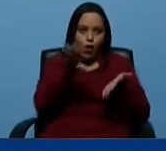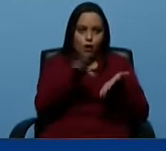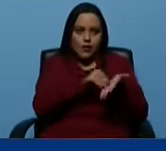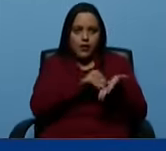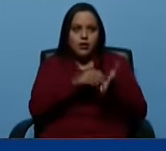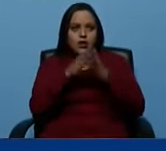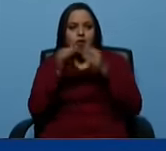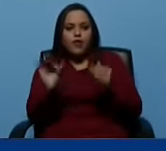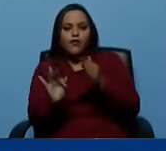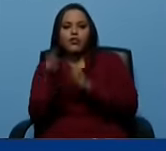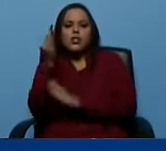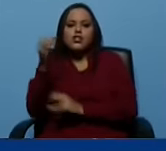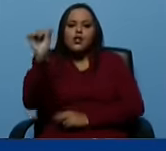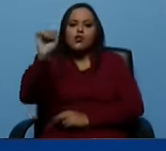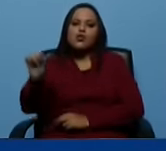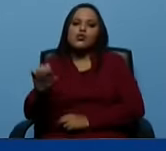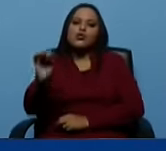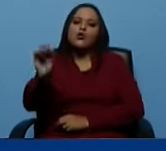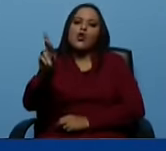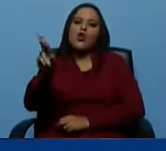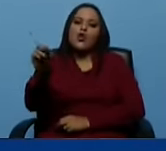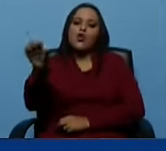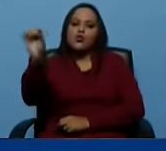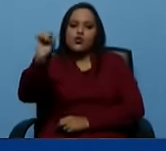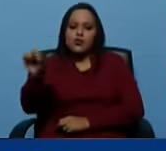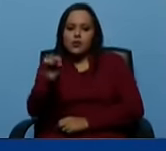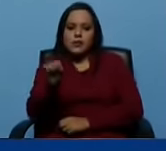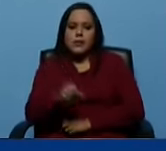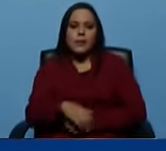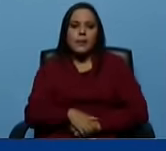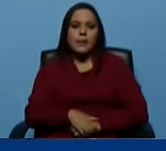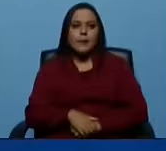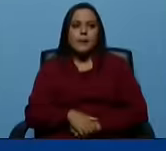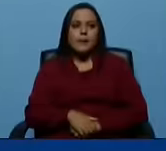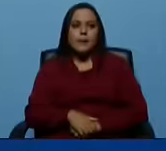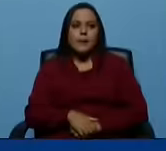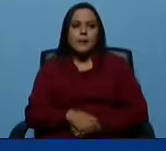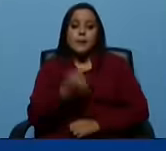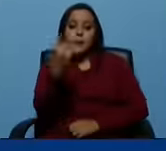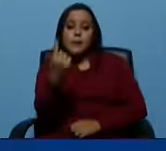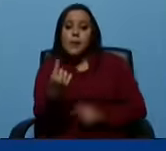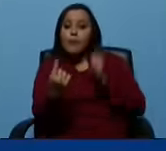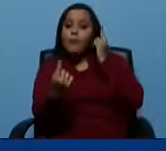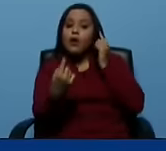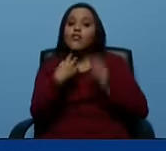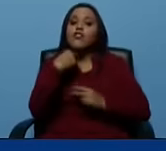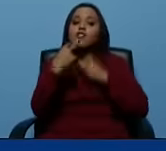de la Fundación George Soros. Y la actual vocera que habló ayer,